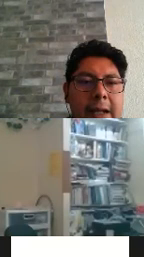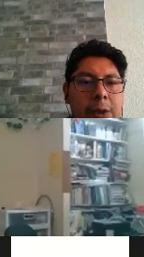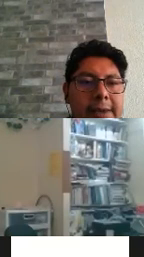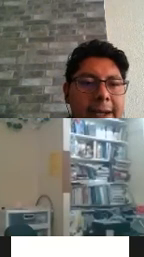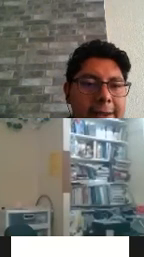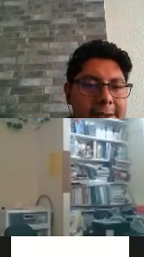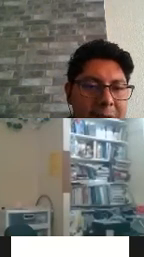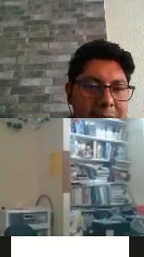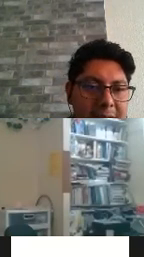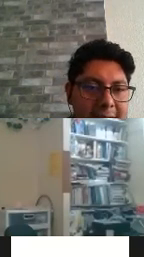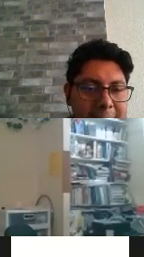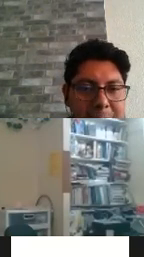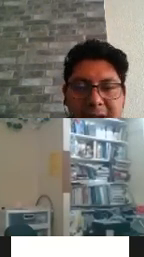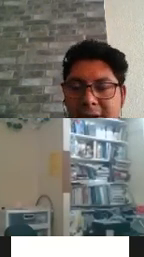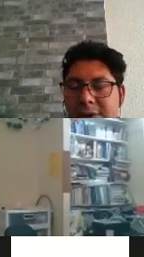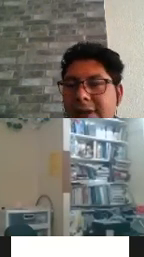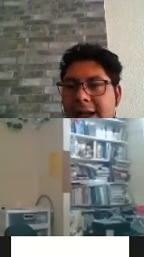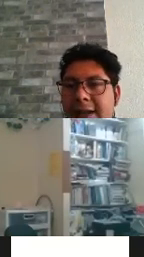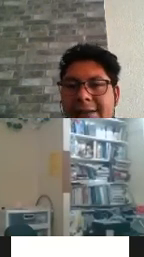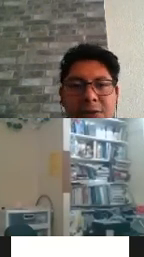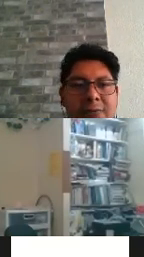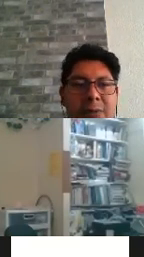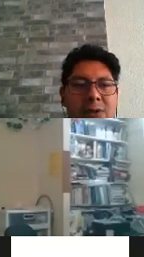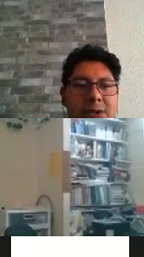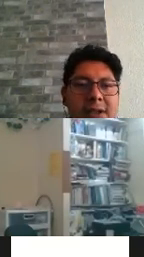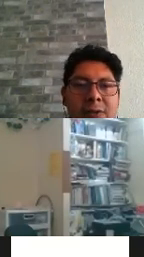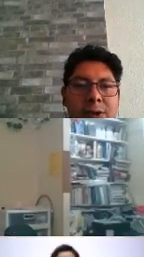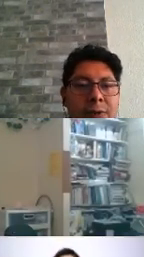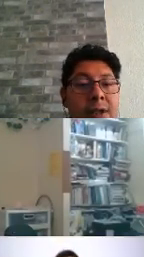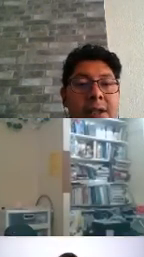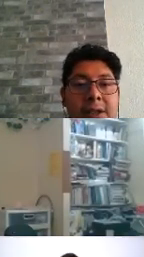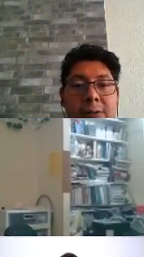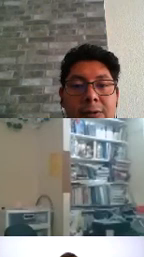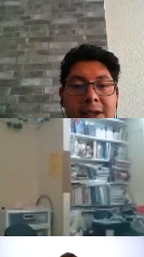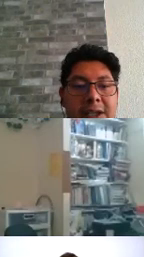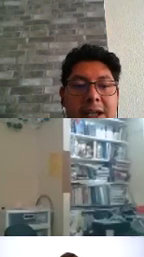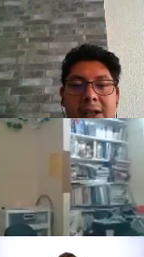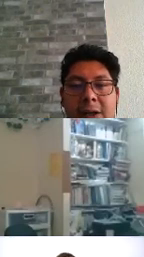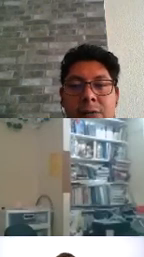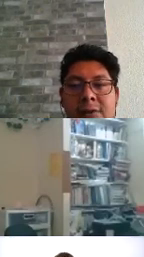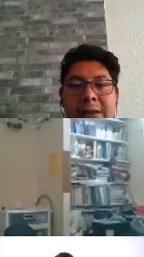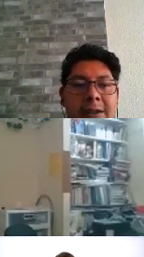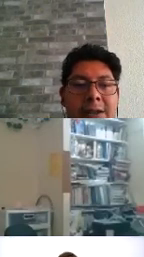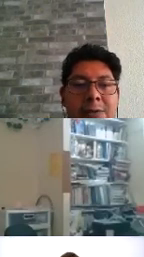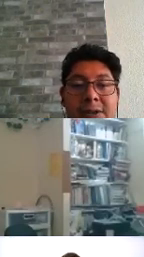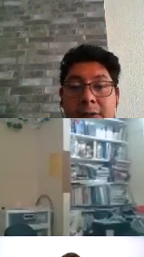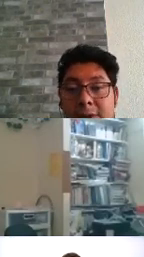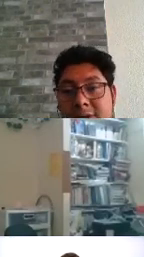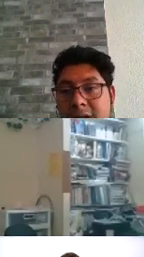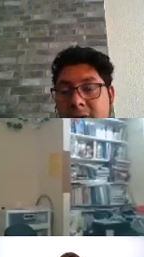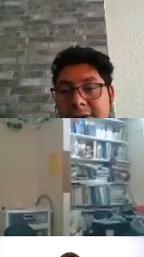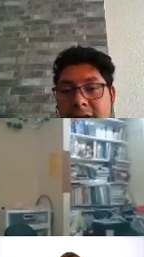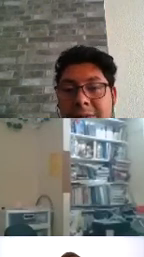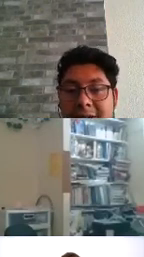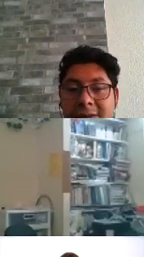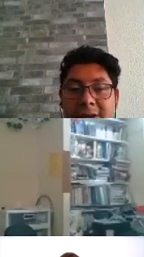¿Qué tal? Buenas tardes, sean bienvenidas y bienvenidos a la sesión de formación y desarrollo, tecnología digital, recursos alternativos en el contexto